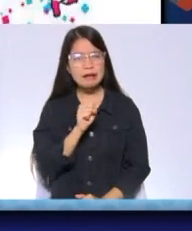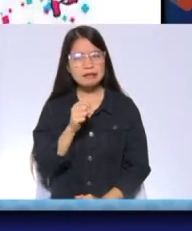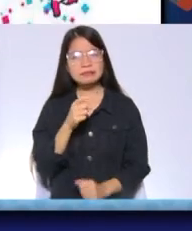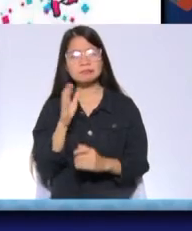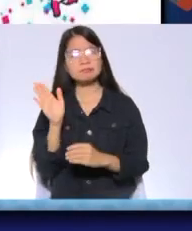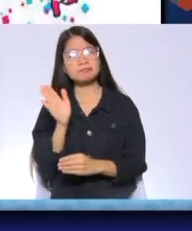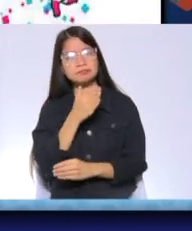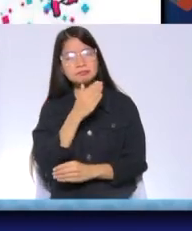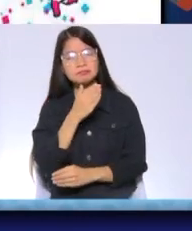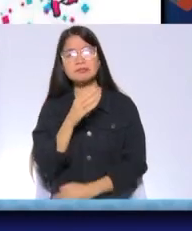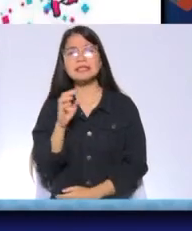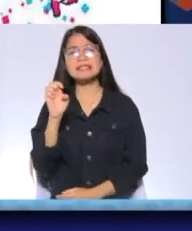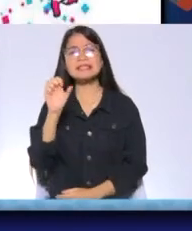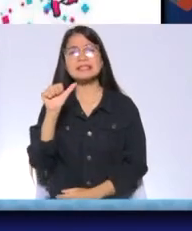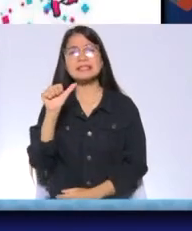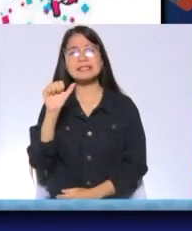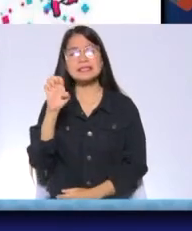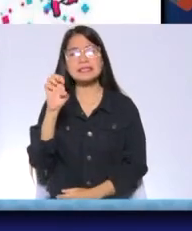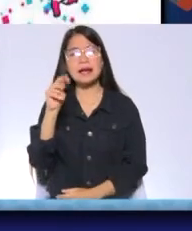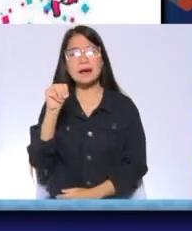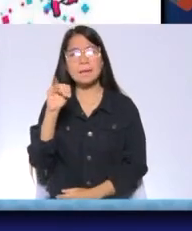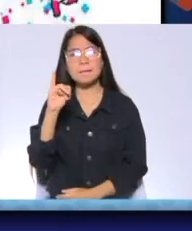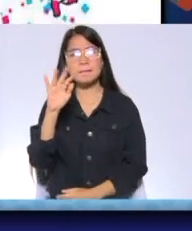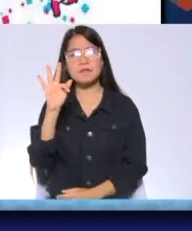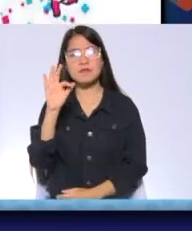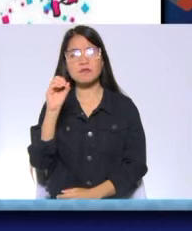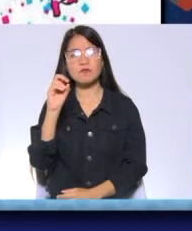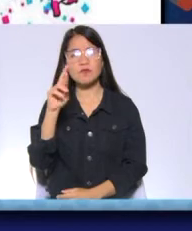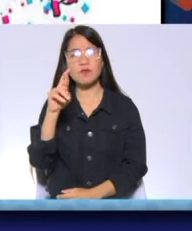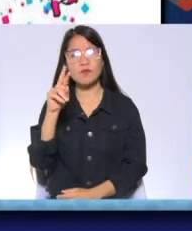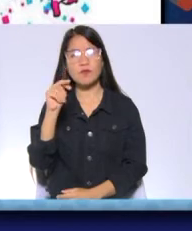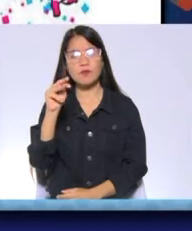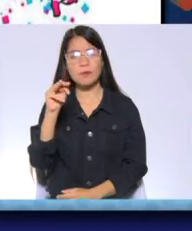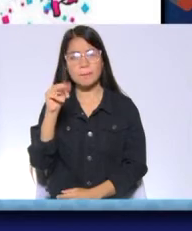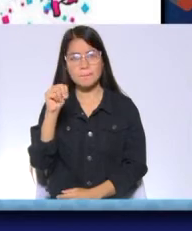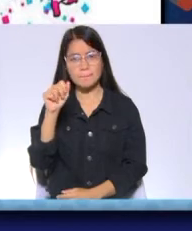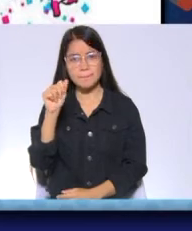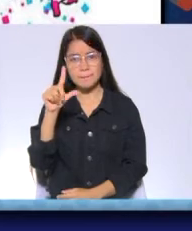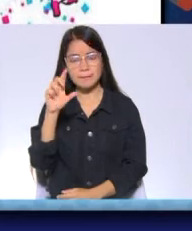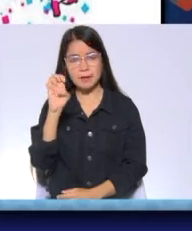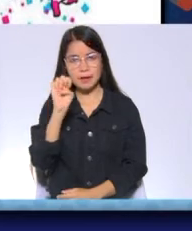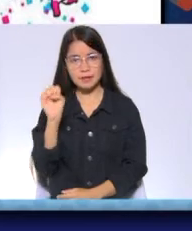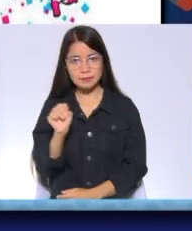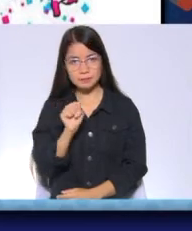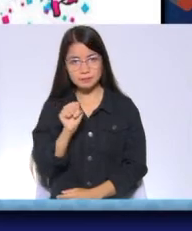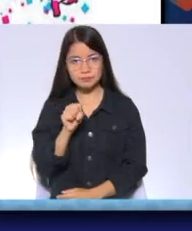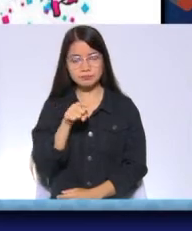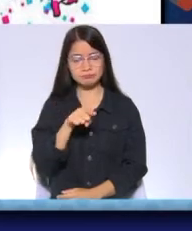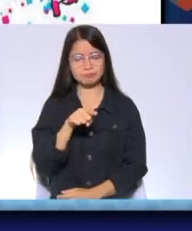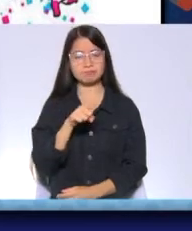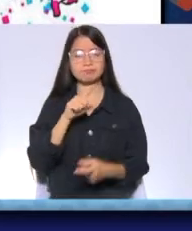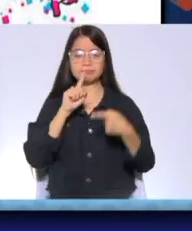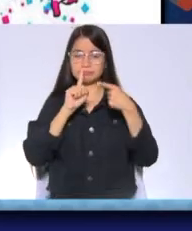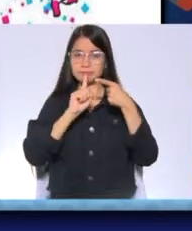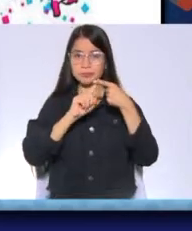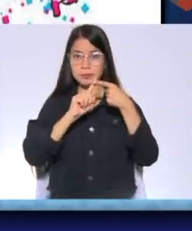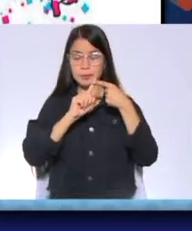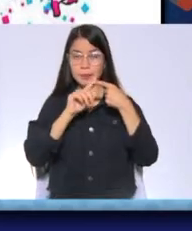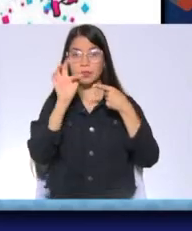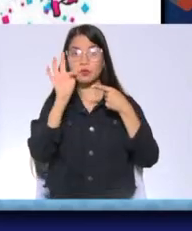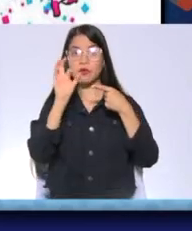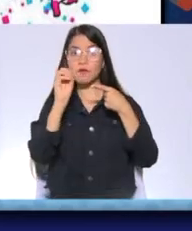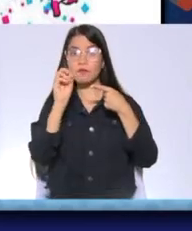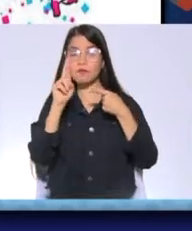Fíjense, tenemos unos deportes formales. Los deportes formales incluyen la práctica de aquellas disciplinas